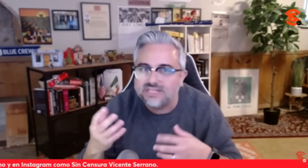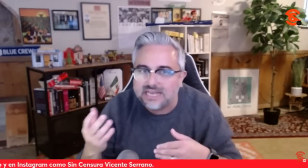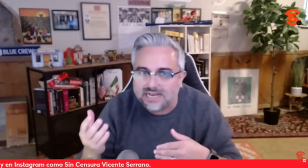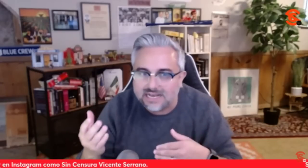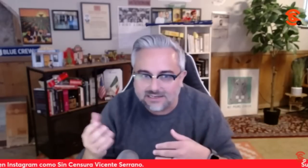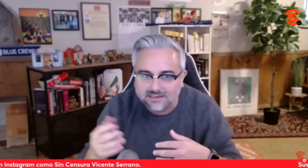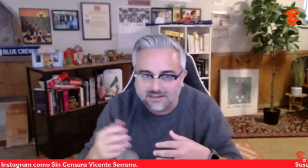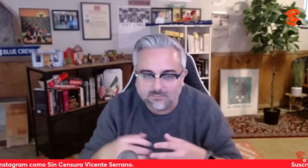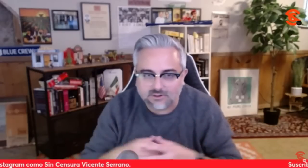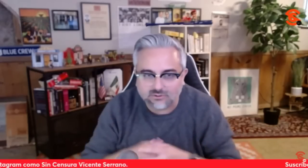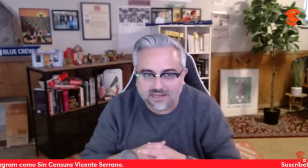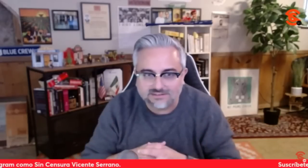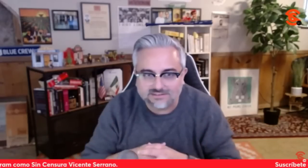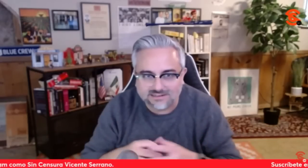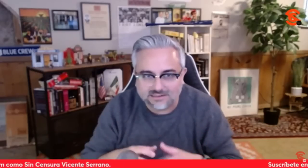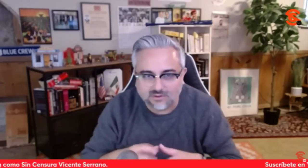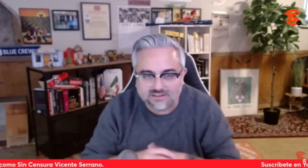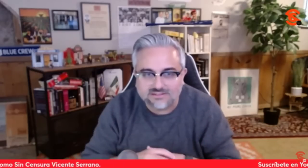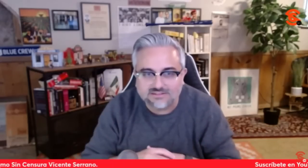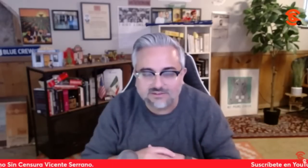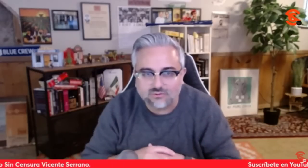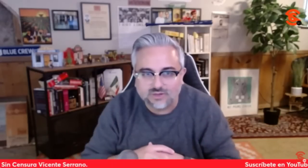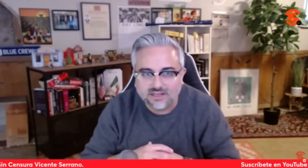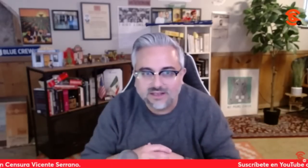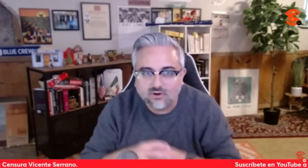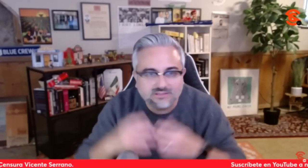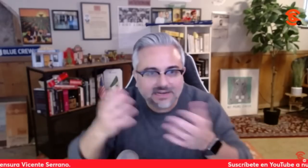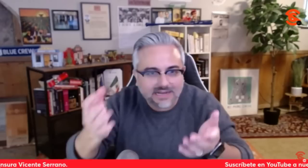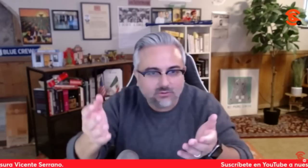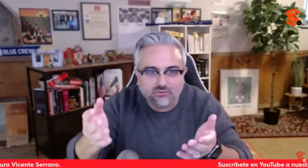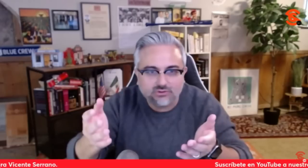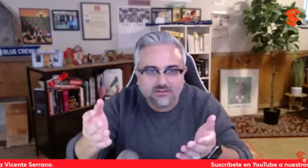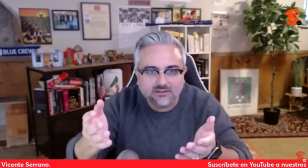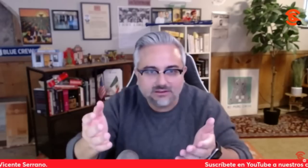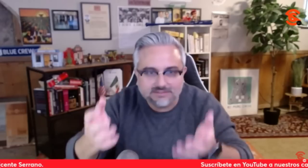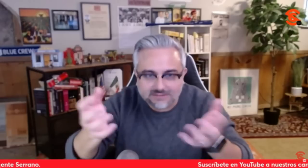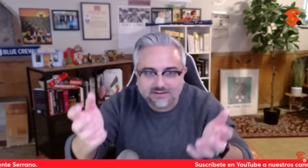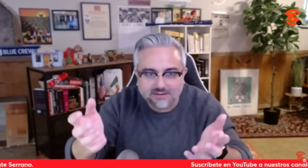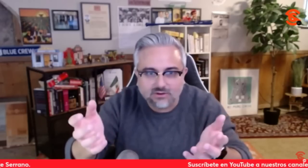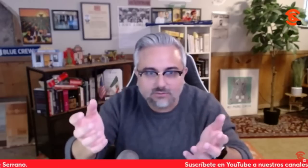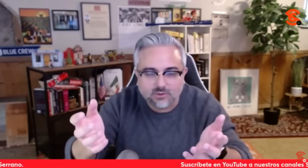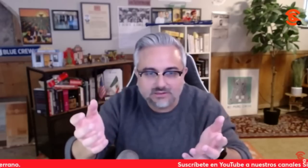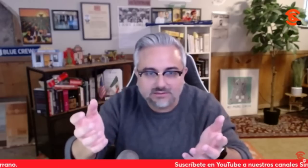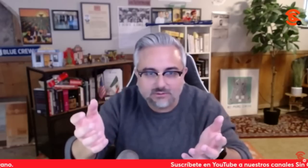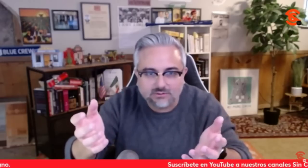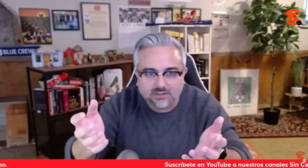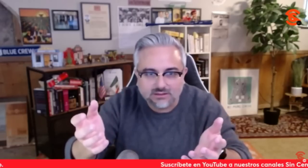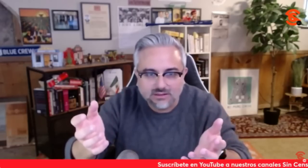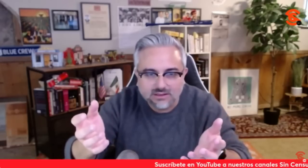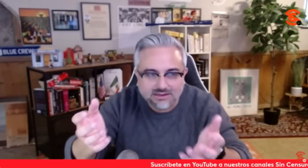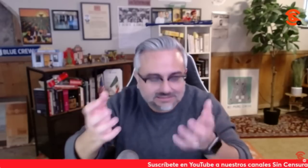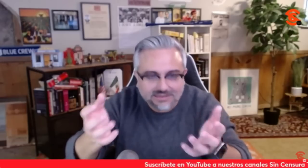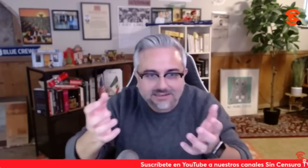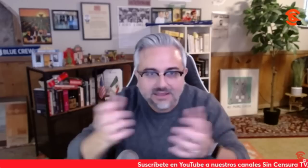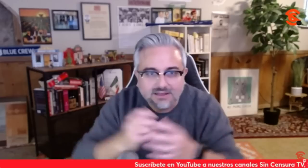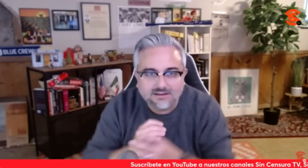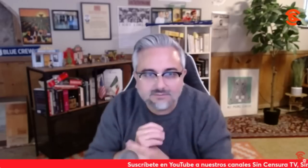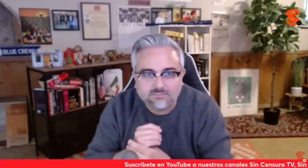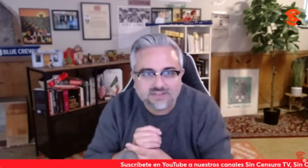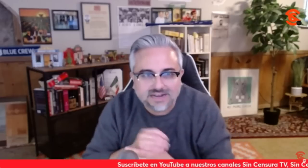nos niegan personajes que han estado aquí en Sin Censura, lo están negando a usted, le están cerrando las puertas a usted, le